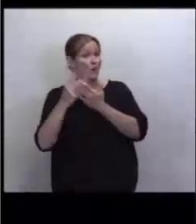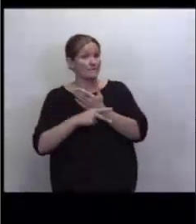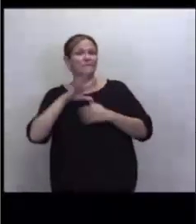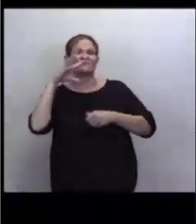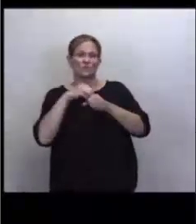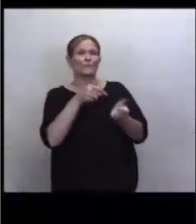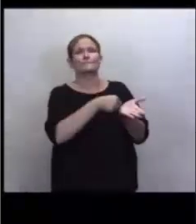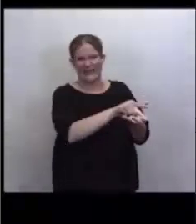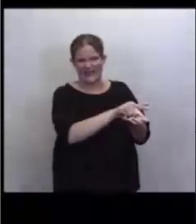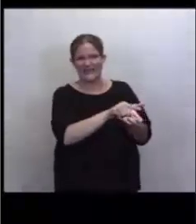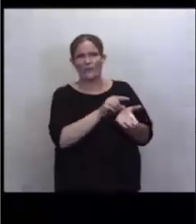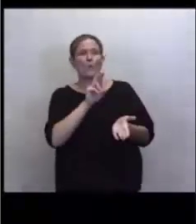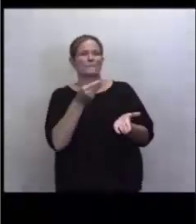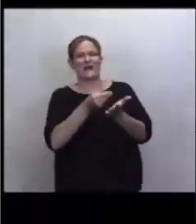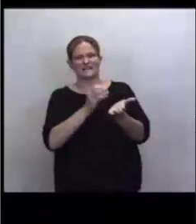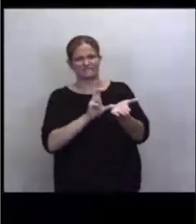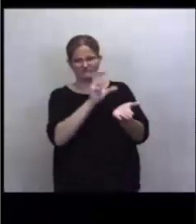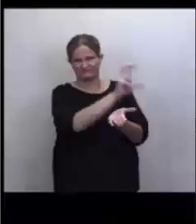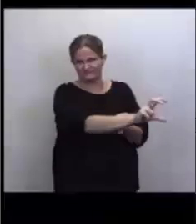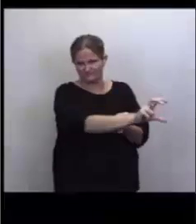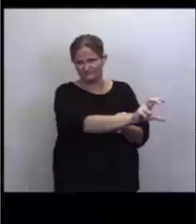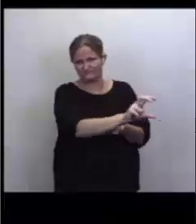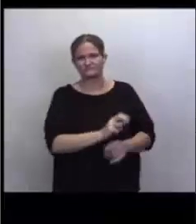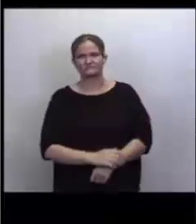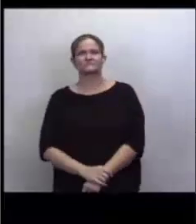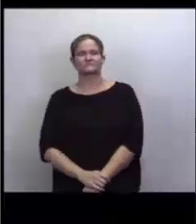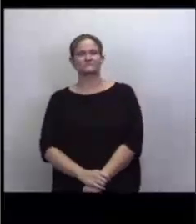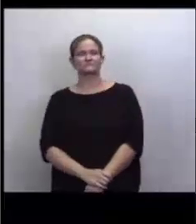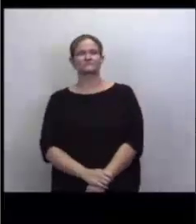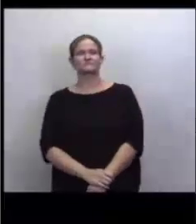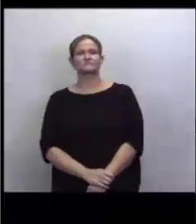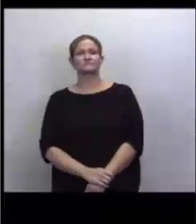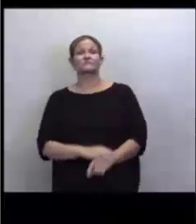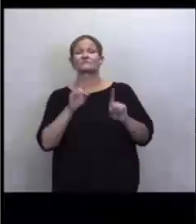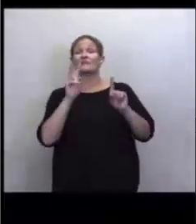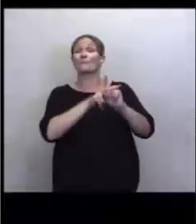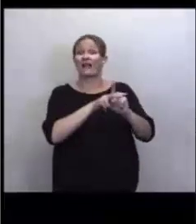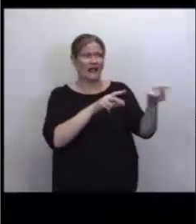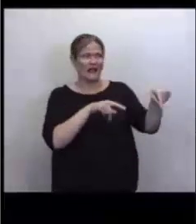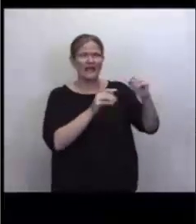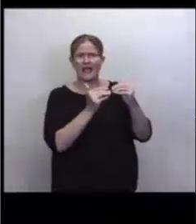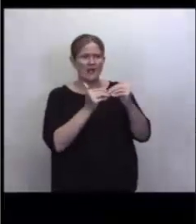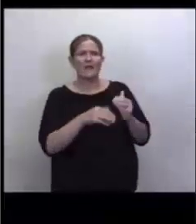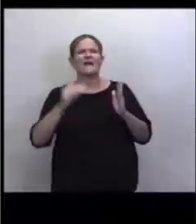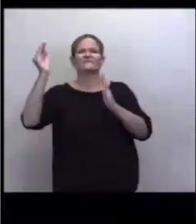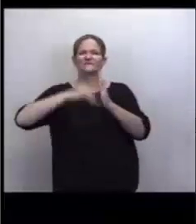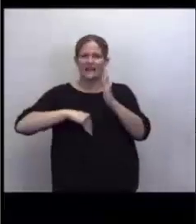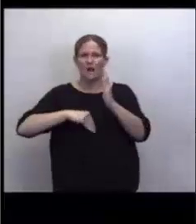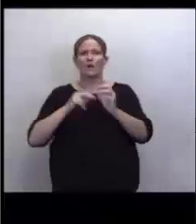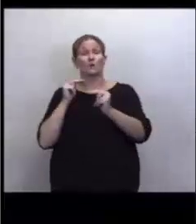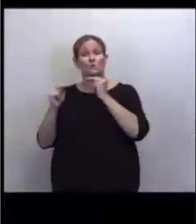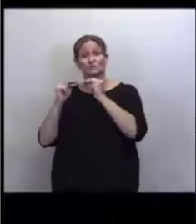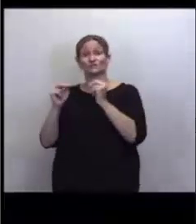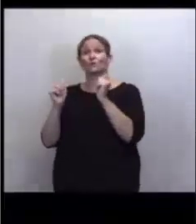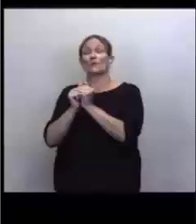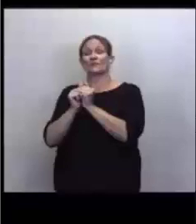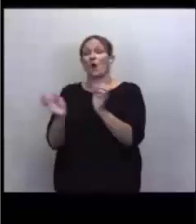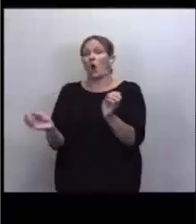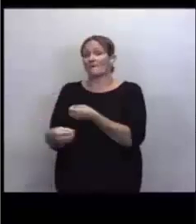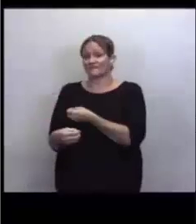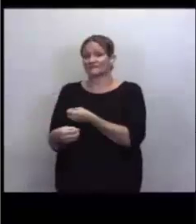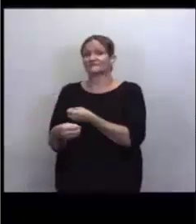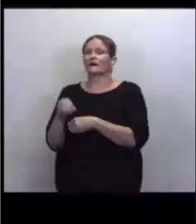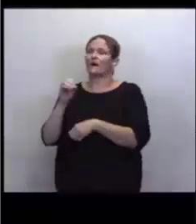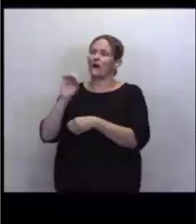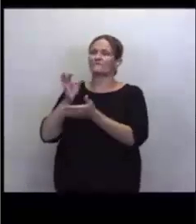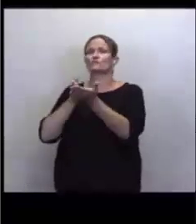para que su reubicación sea lo más conveniente posible, incluyendo la posibilidad de